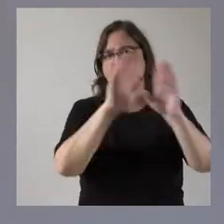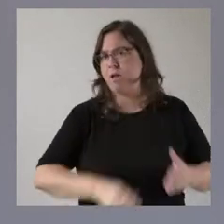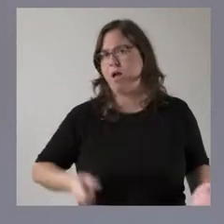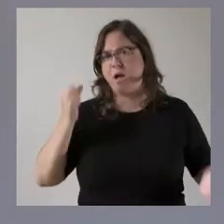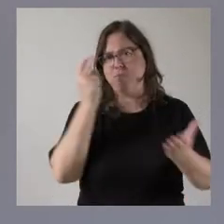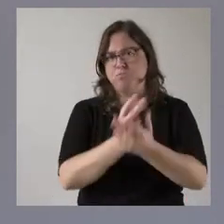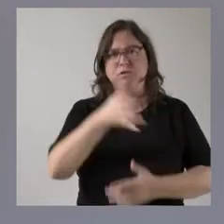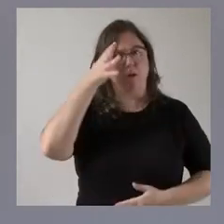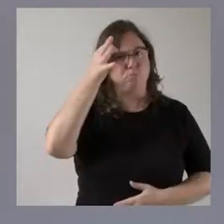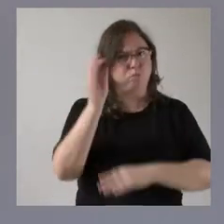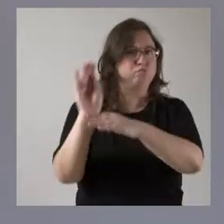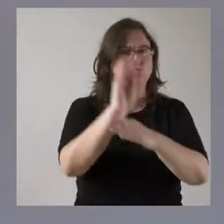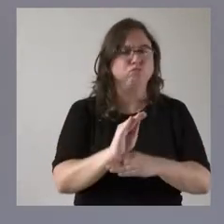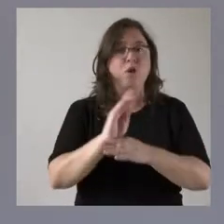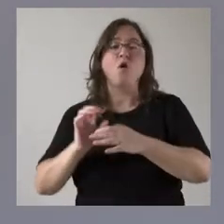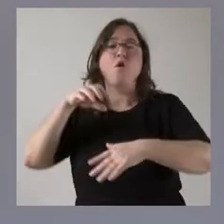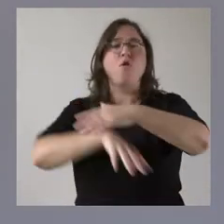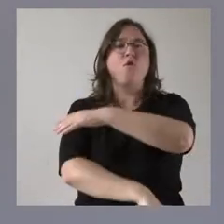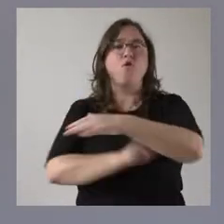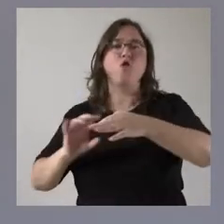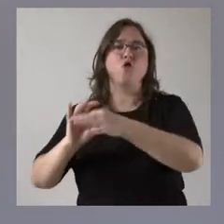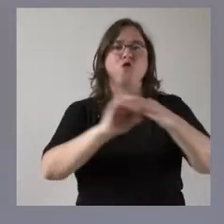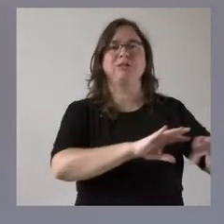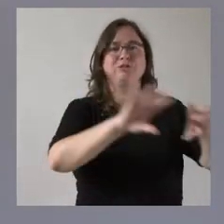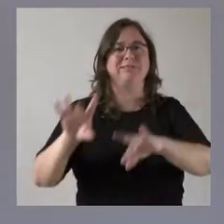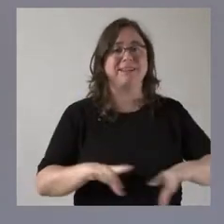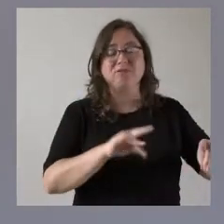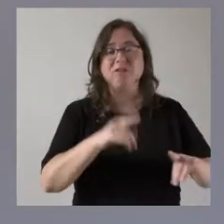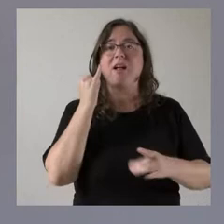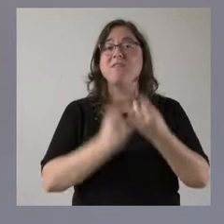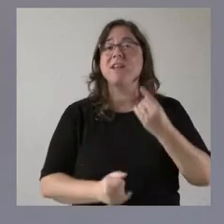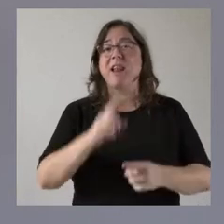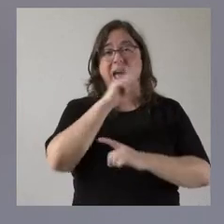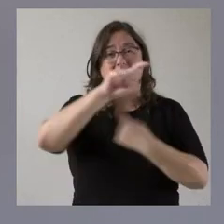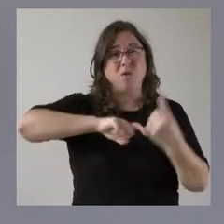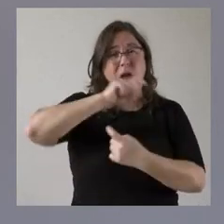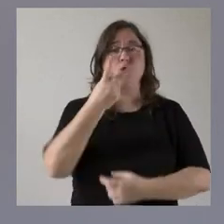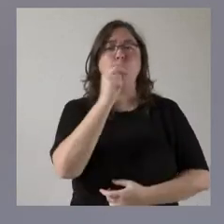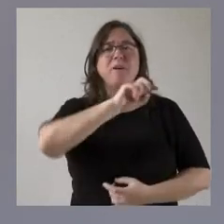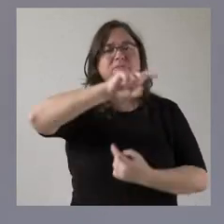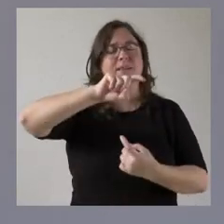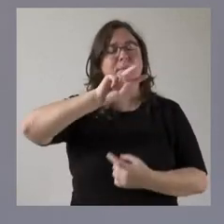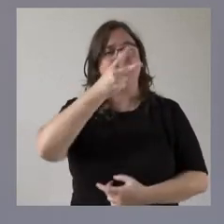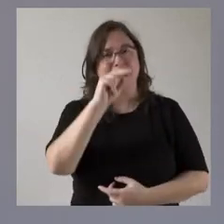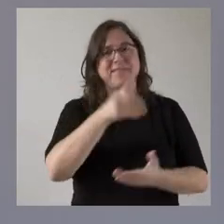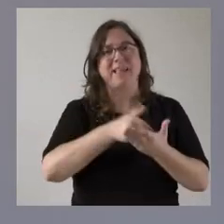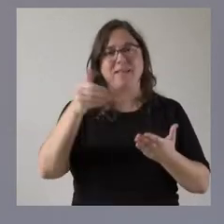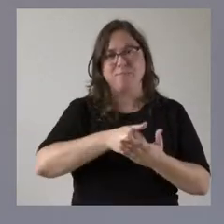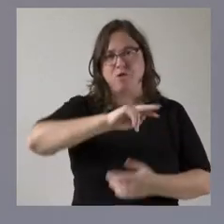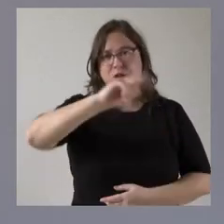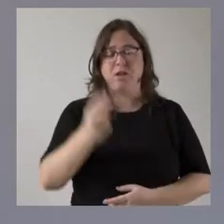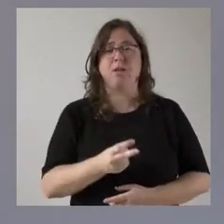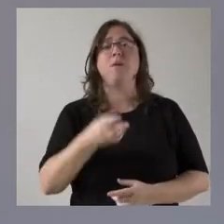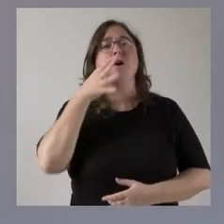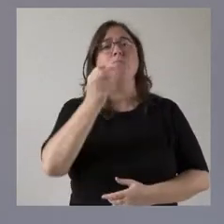concreta en el nuevo fondo de cohesión territorial que se ha puesto en marcha con 20 millones de euros al año para proyectos en municipios de menos simplemente mil habitantes